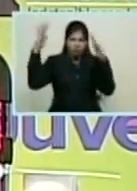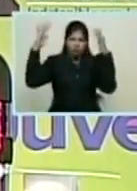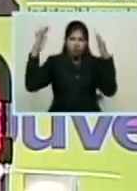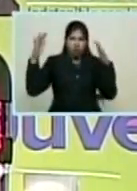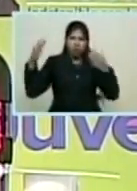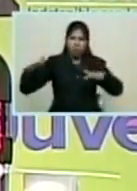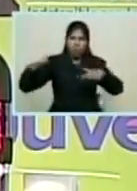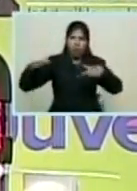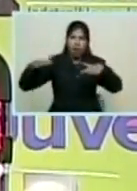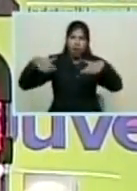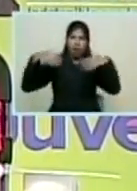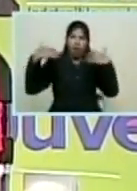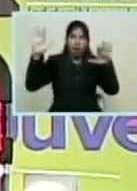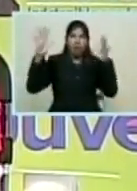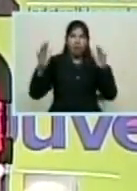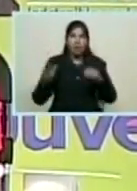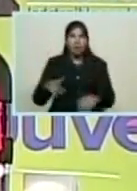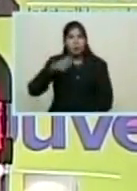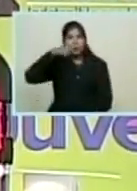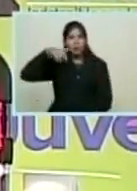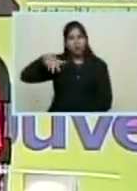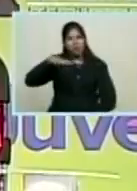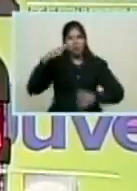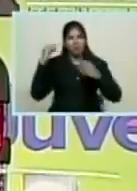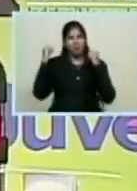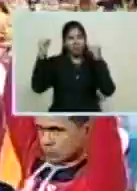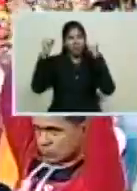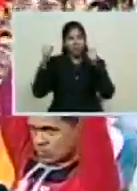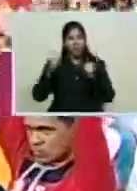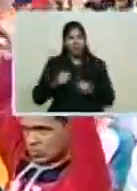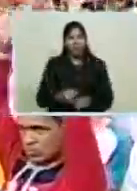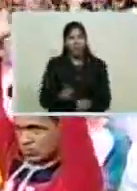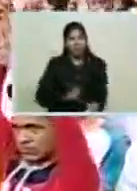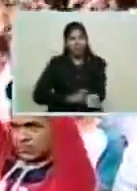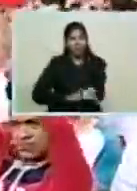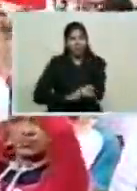temblá, que viva el pueblo rebelde.